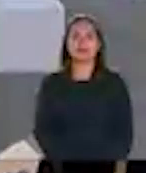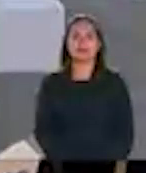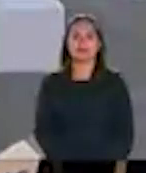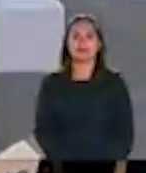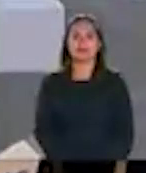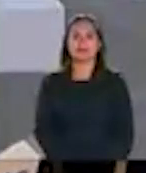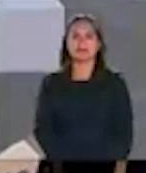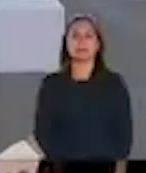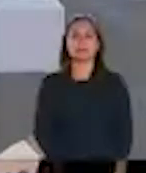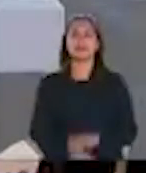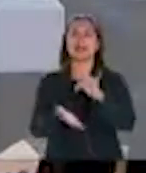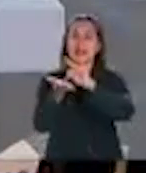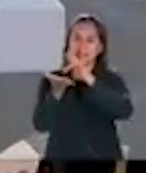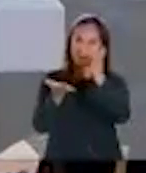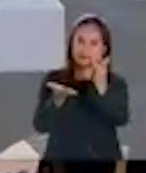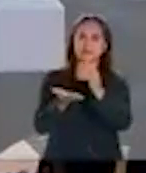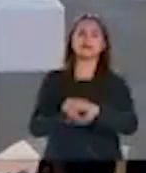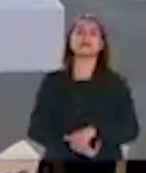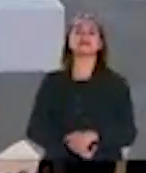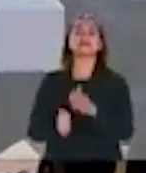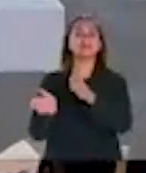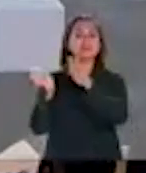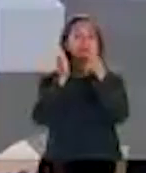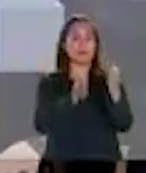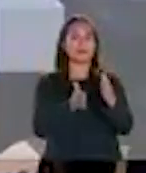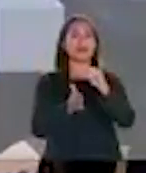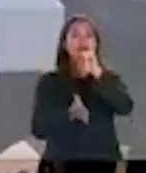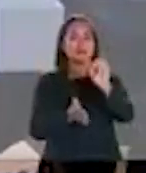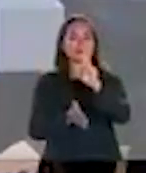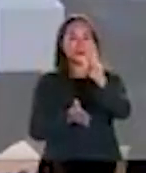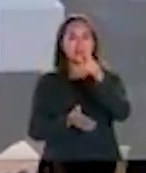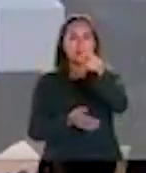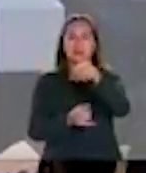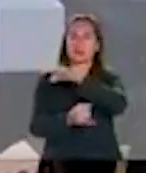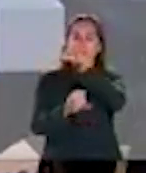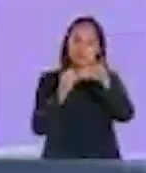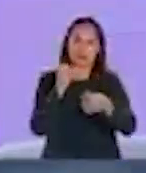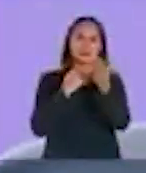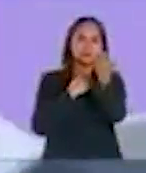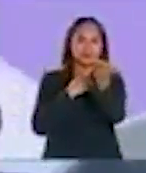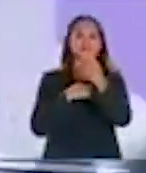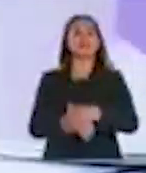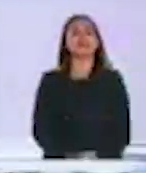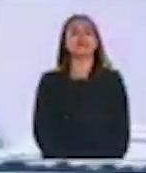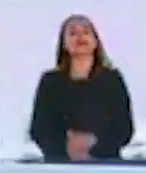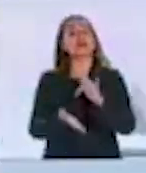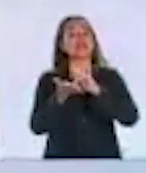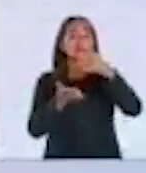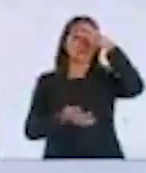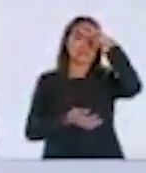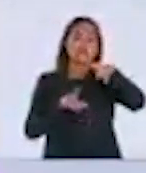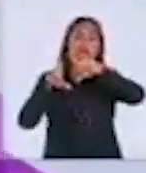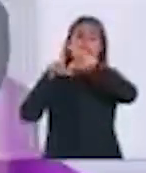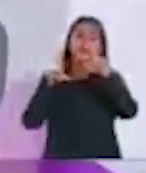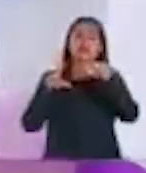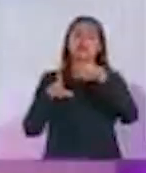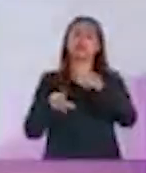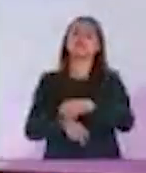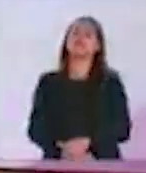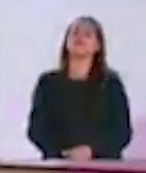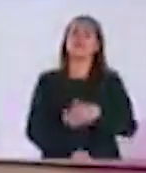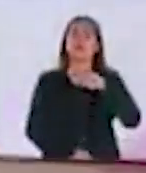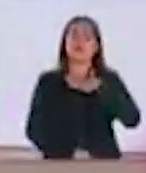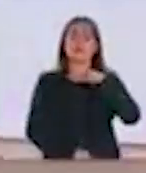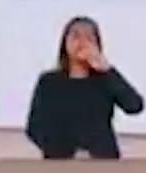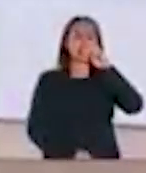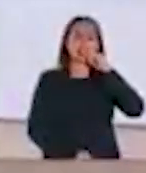gracias candidato candidato rodríguez calderón usted comenzó usted termina gracias méxico mi mamá no sabe leer y escribir